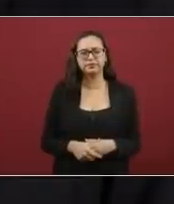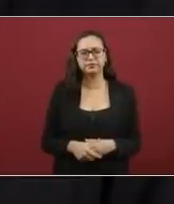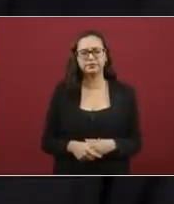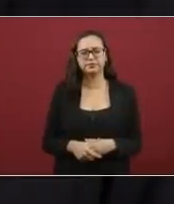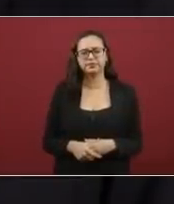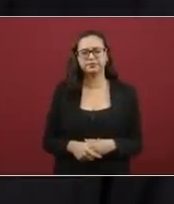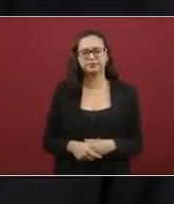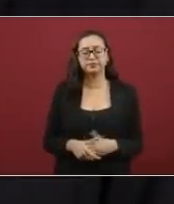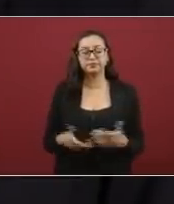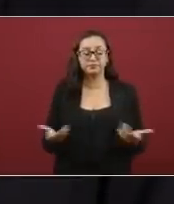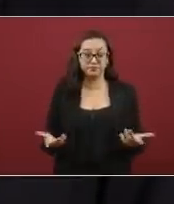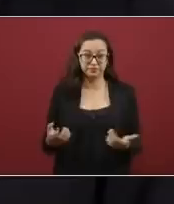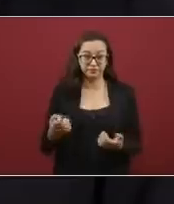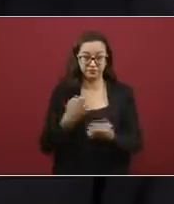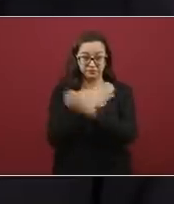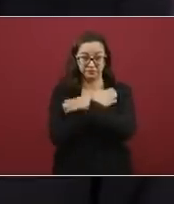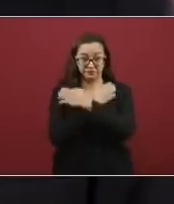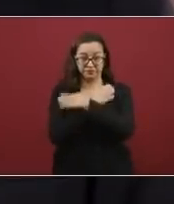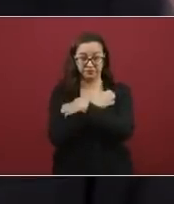un privilegio,